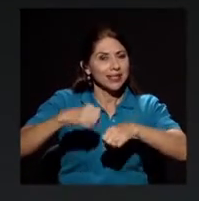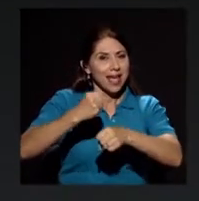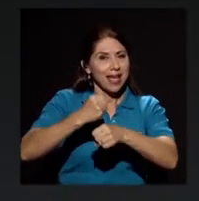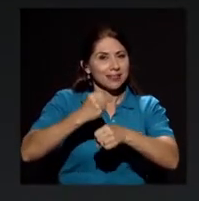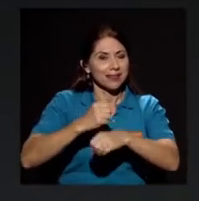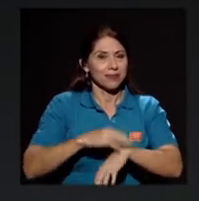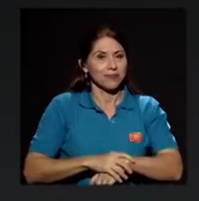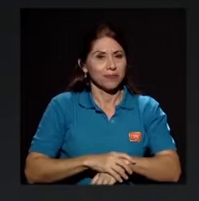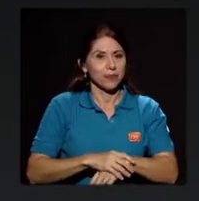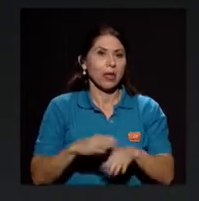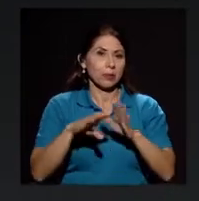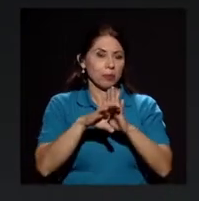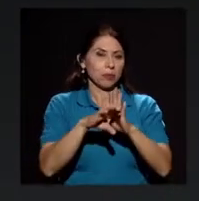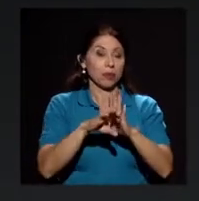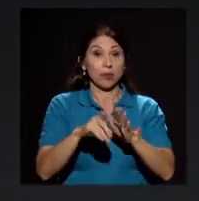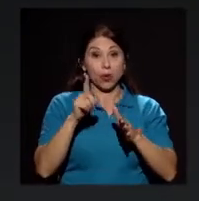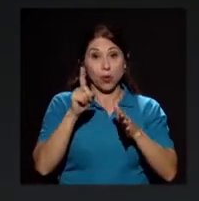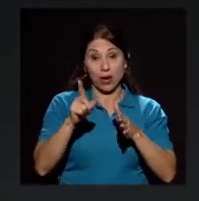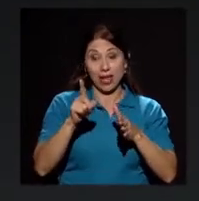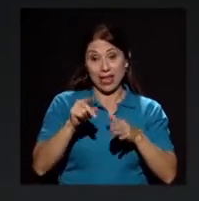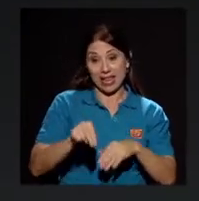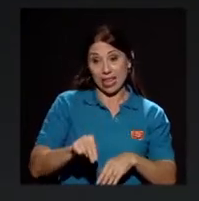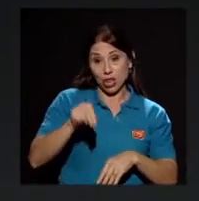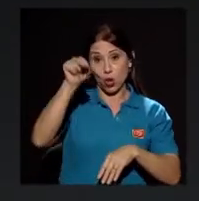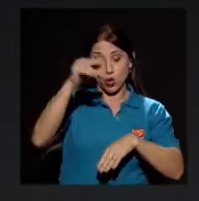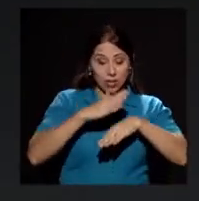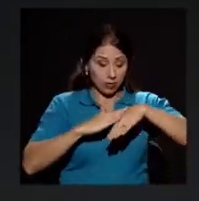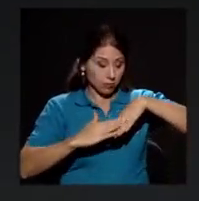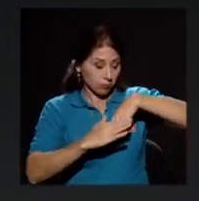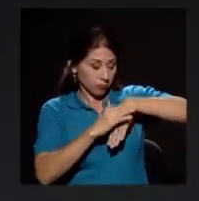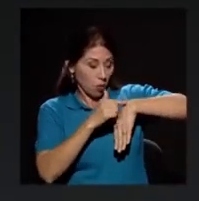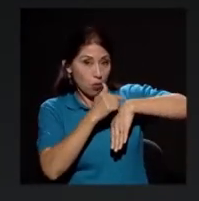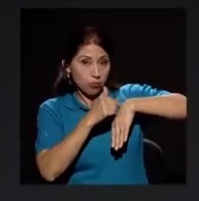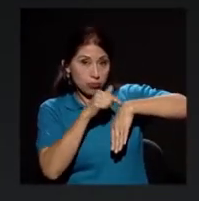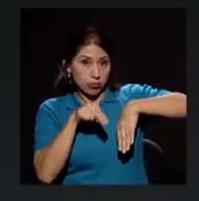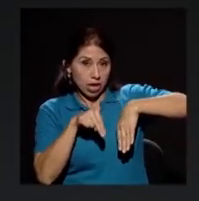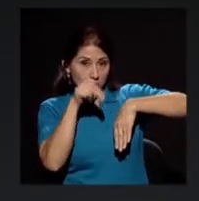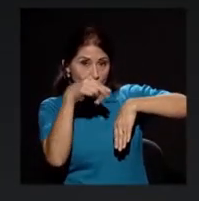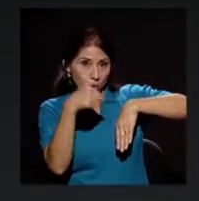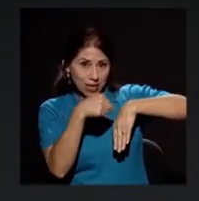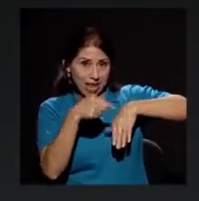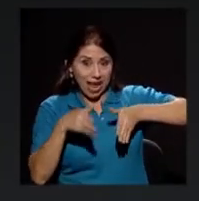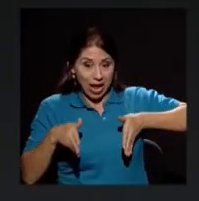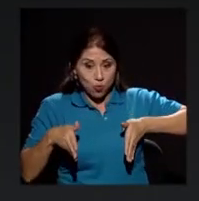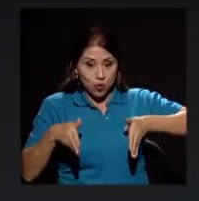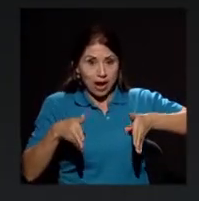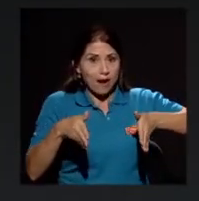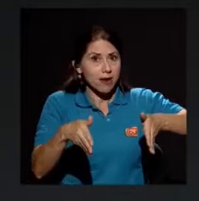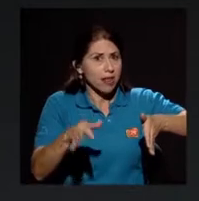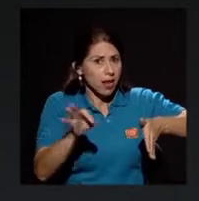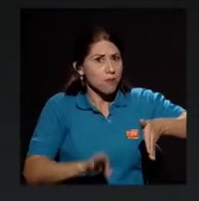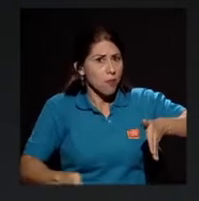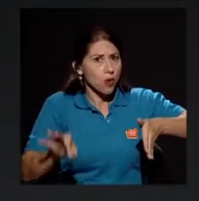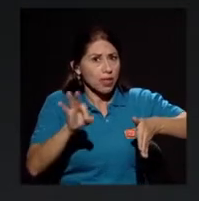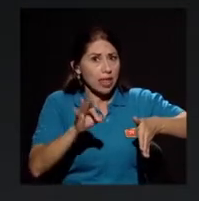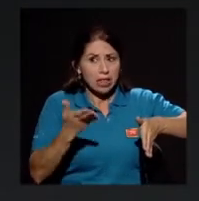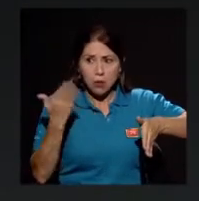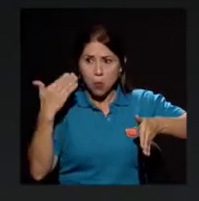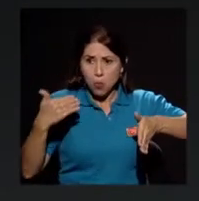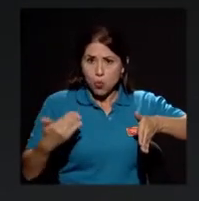hay una carretera importante en el norte del país que apenas inauguró se inundó bueno